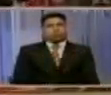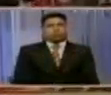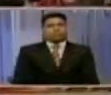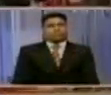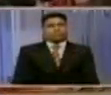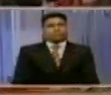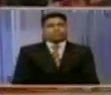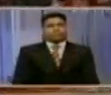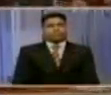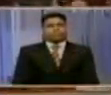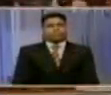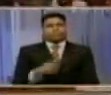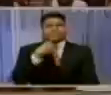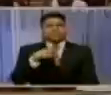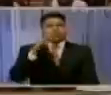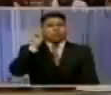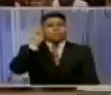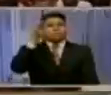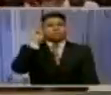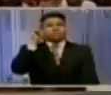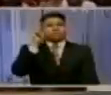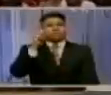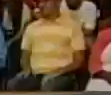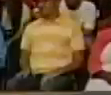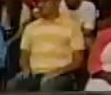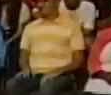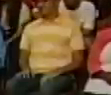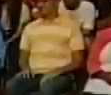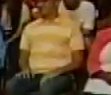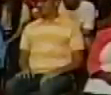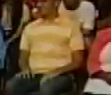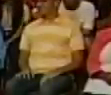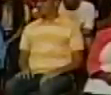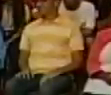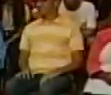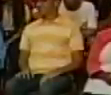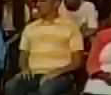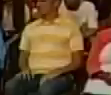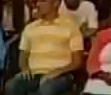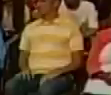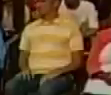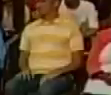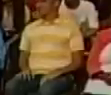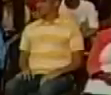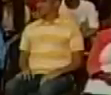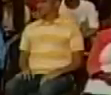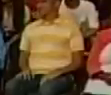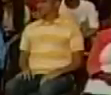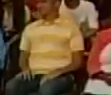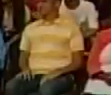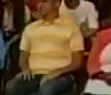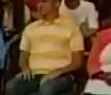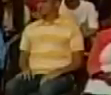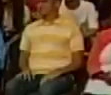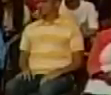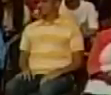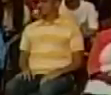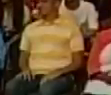le digo al profesor Rodulfo Pérez y al profesor Aristóbulo Isturiz, hay que revisar el